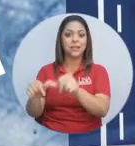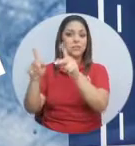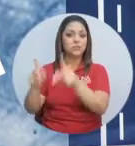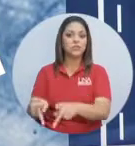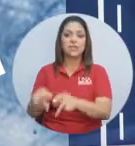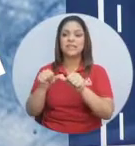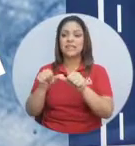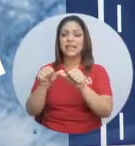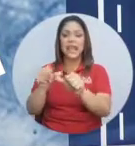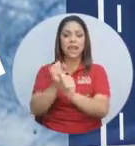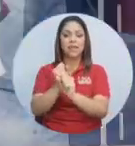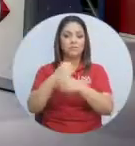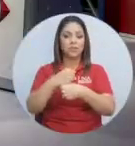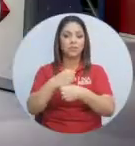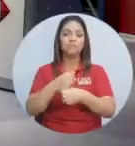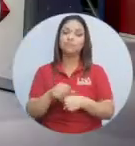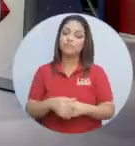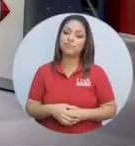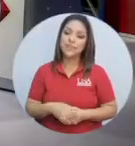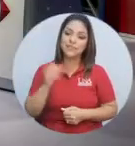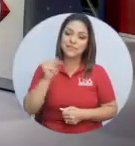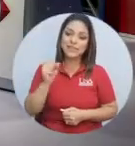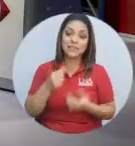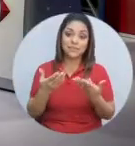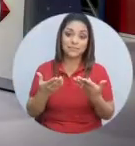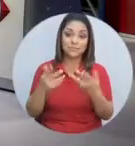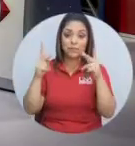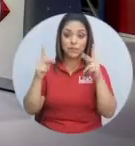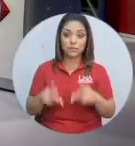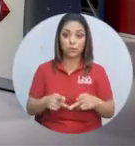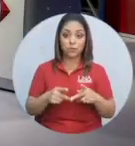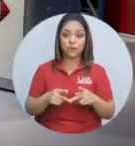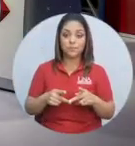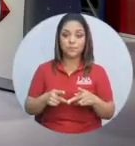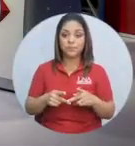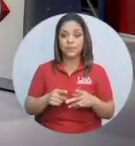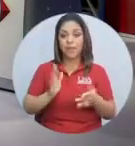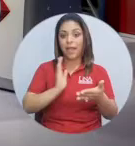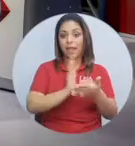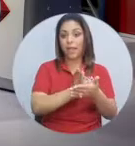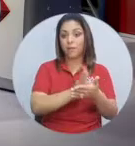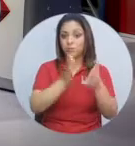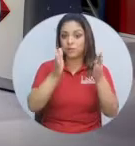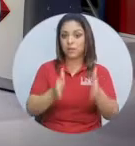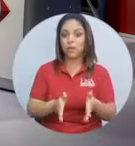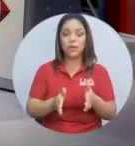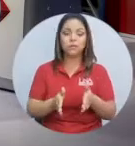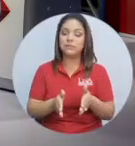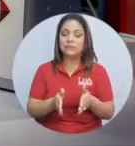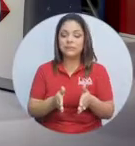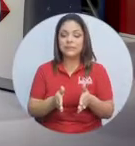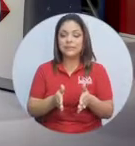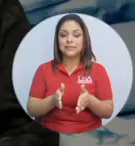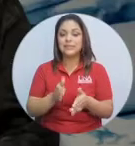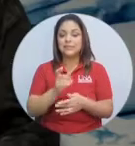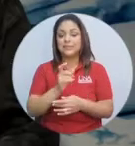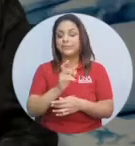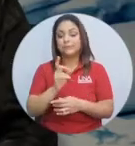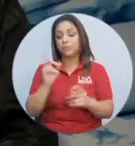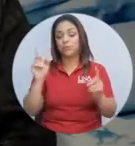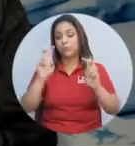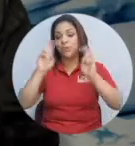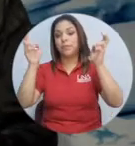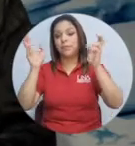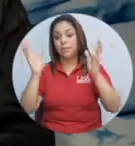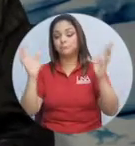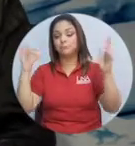seguir haciéndolo. Sí, bueno, y es que el abordaje de la persona abusadora es todo un tema, ¿verdad?